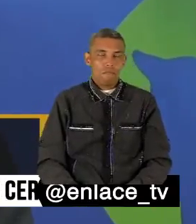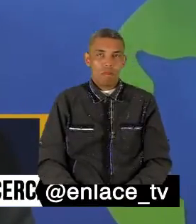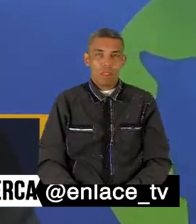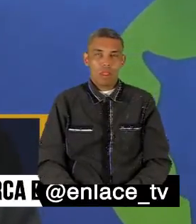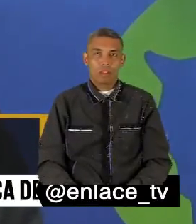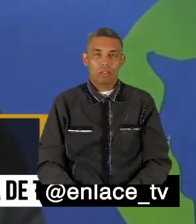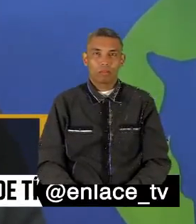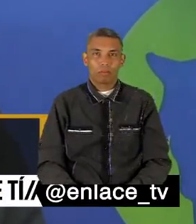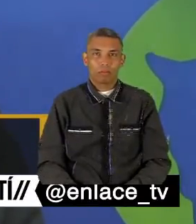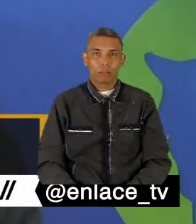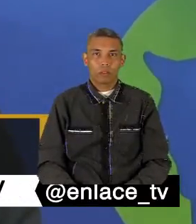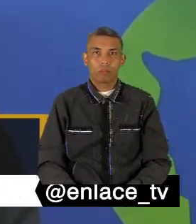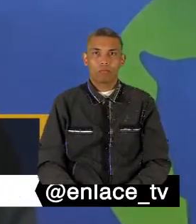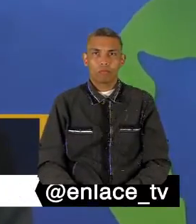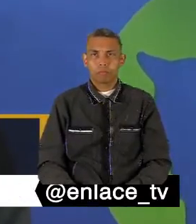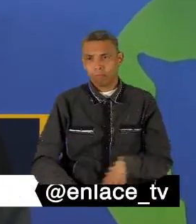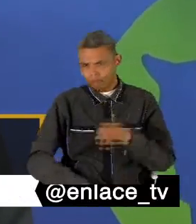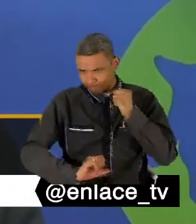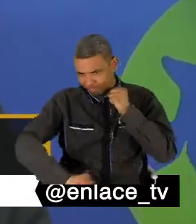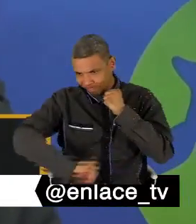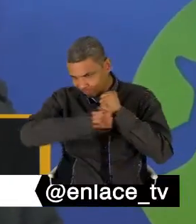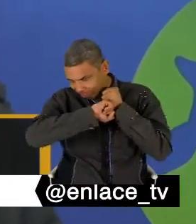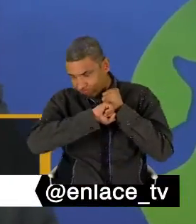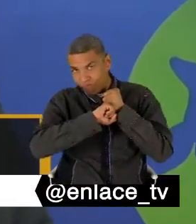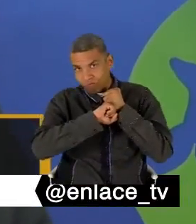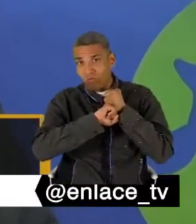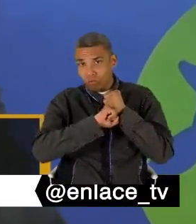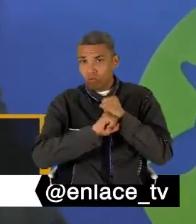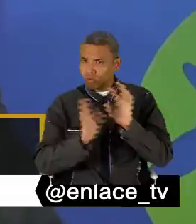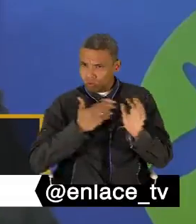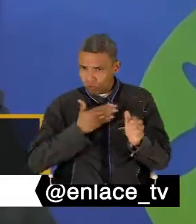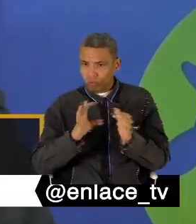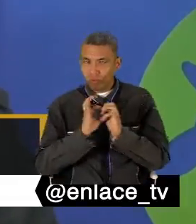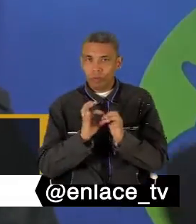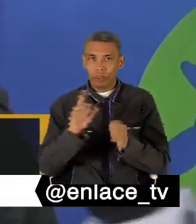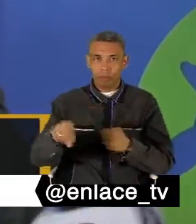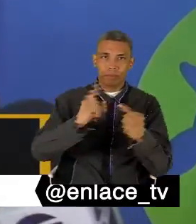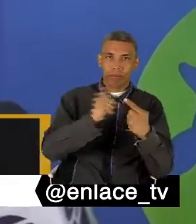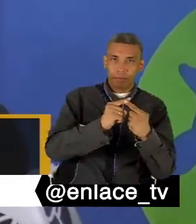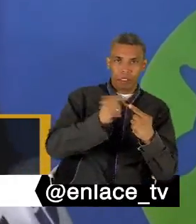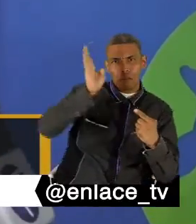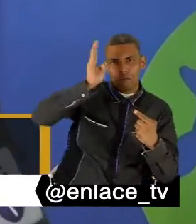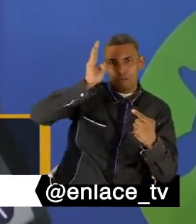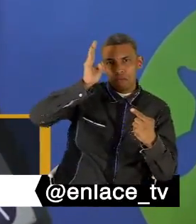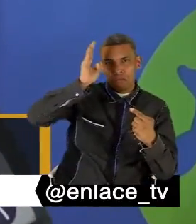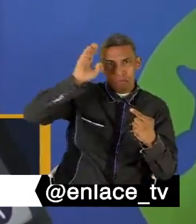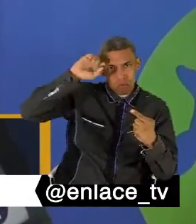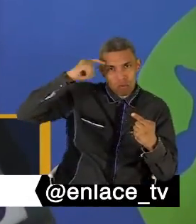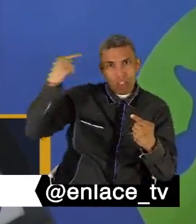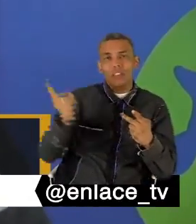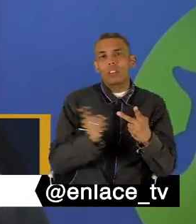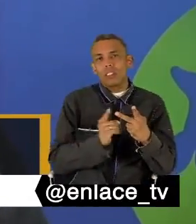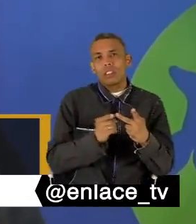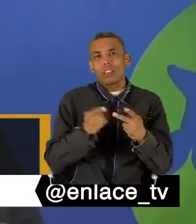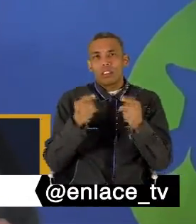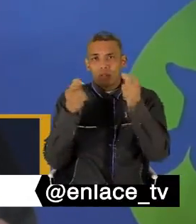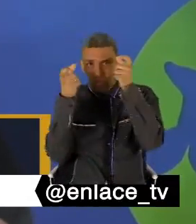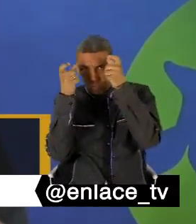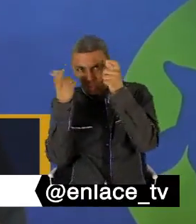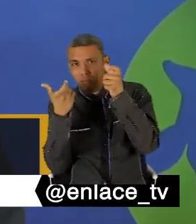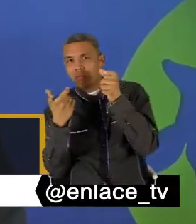comunicación a través de una red de apoyo, la que nos permite estar enlazados entre autoridades, gremios, fuerza